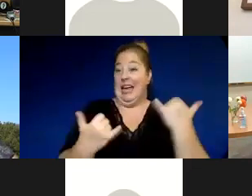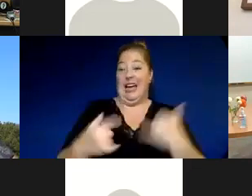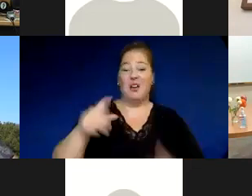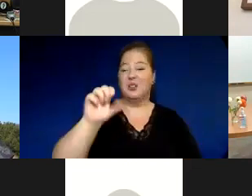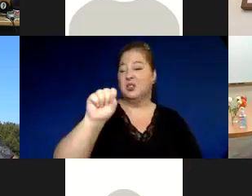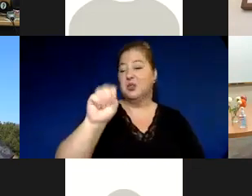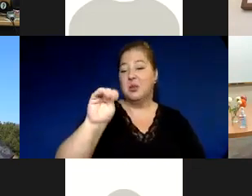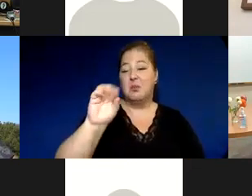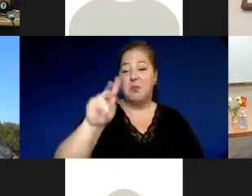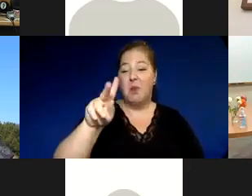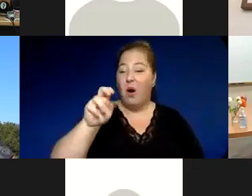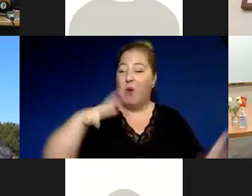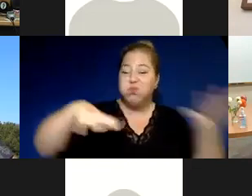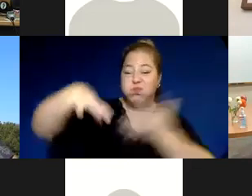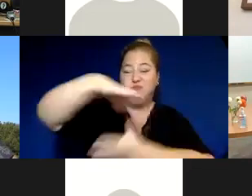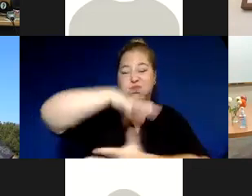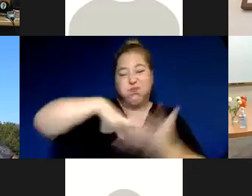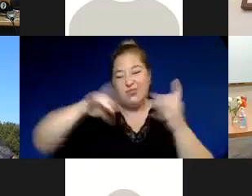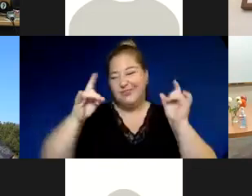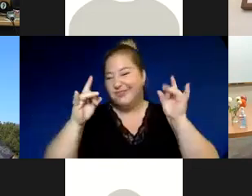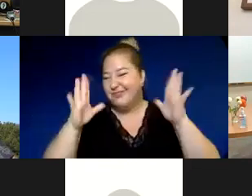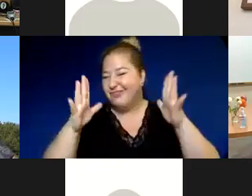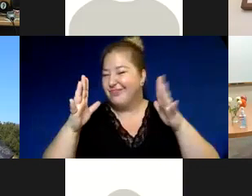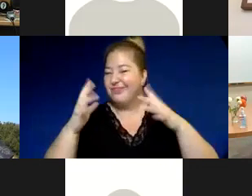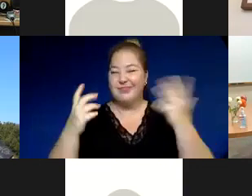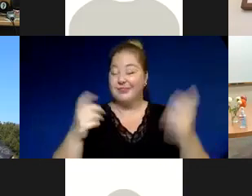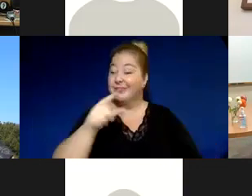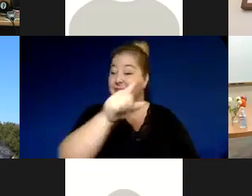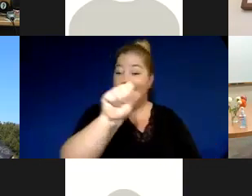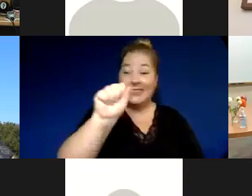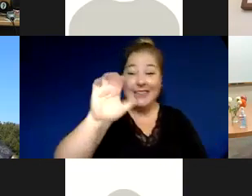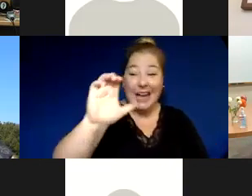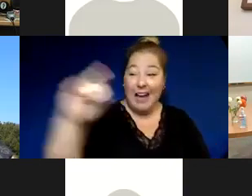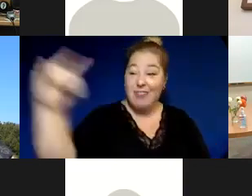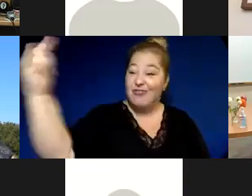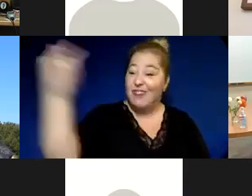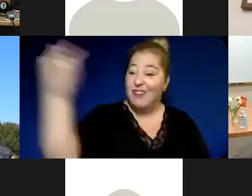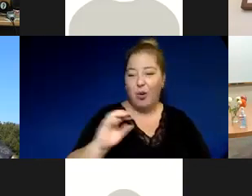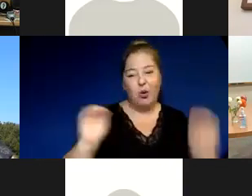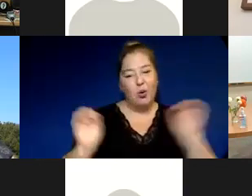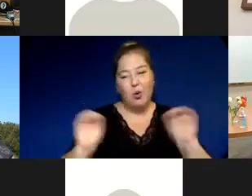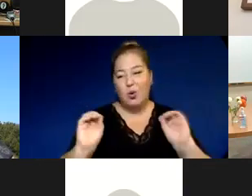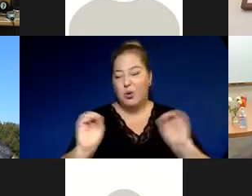ellos ni aviones de Sacramento tampoco debido a la condición